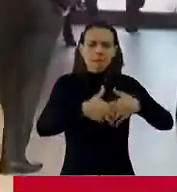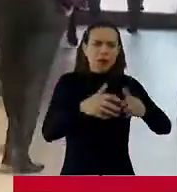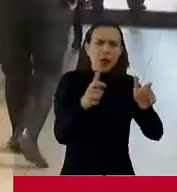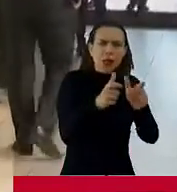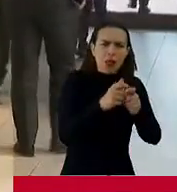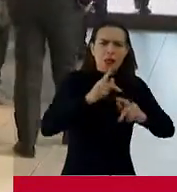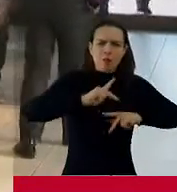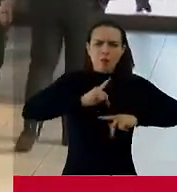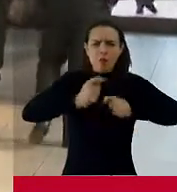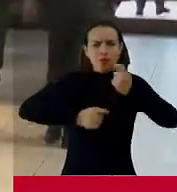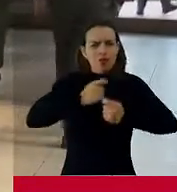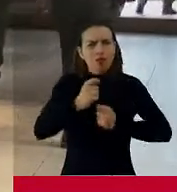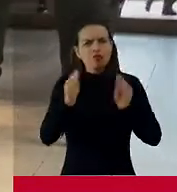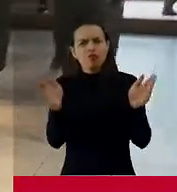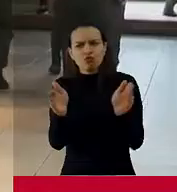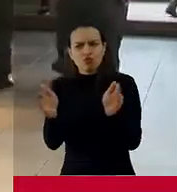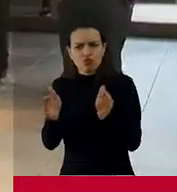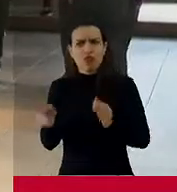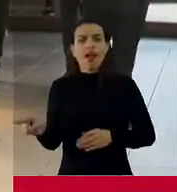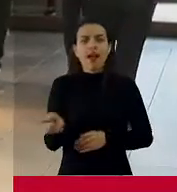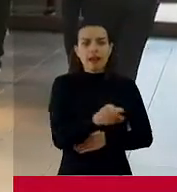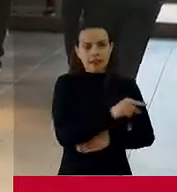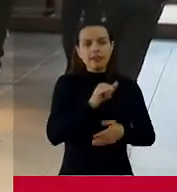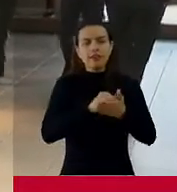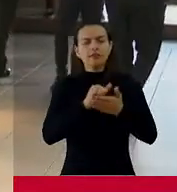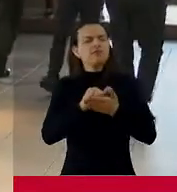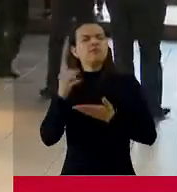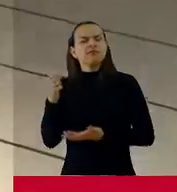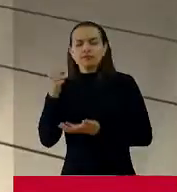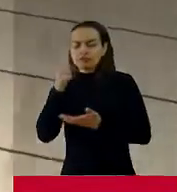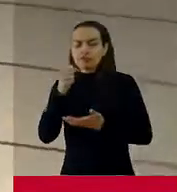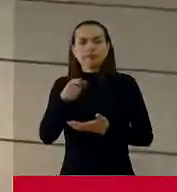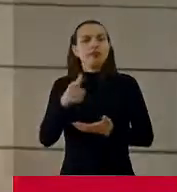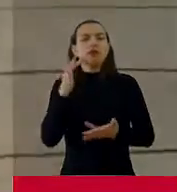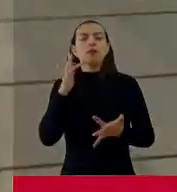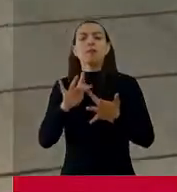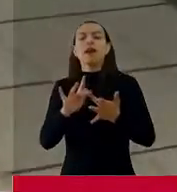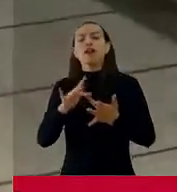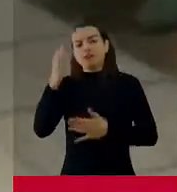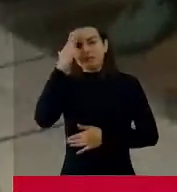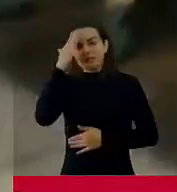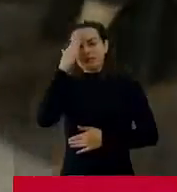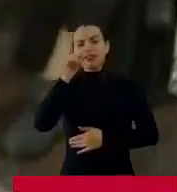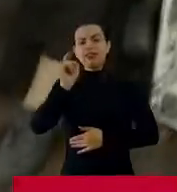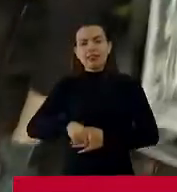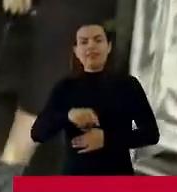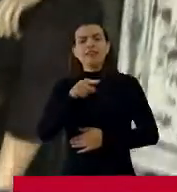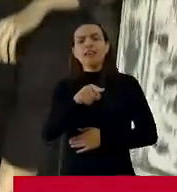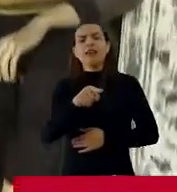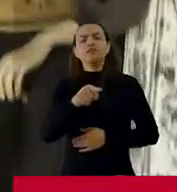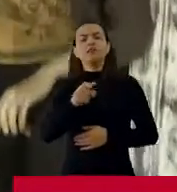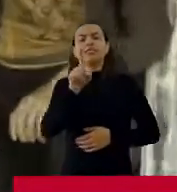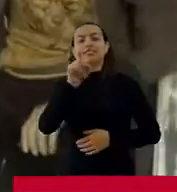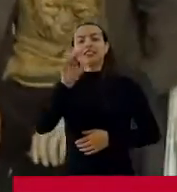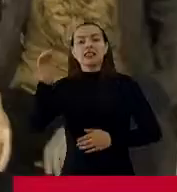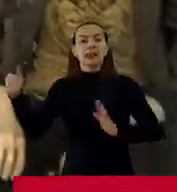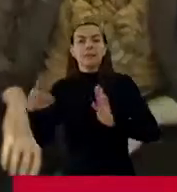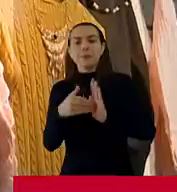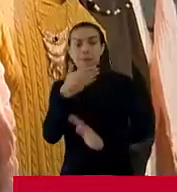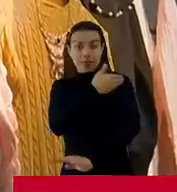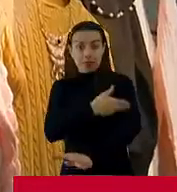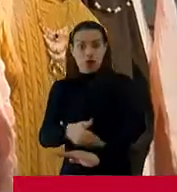e independientes. Esa línea se llama Emerge y cuenta con un monto inicial de 60 mil millones de pesos.